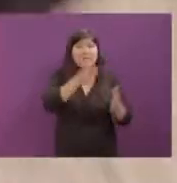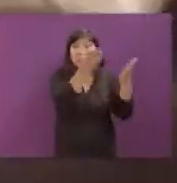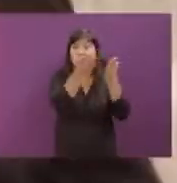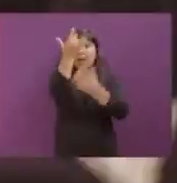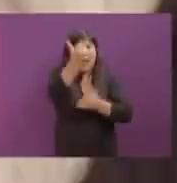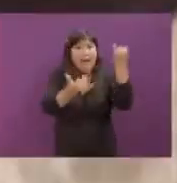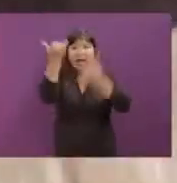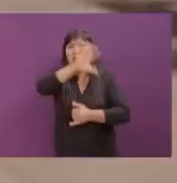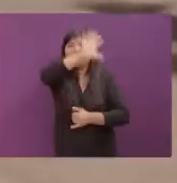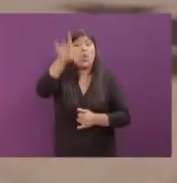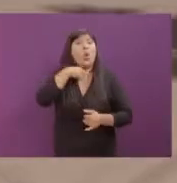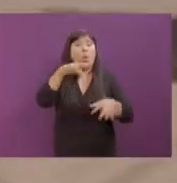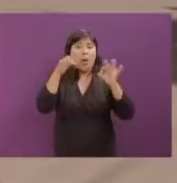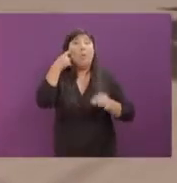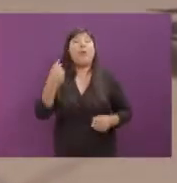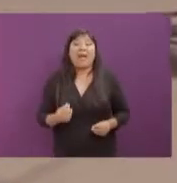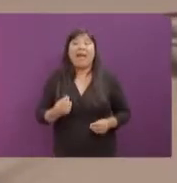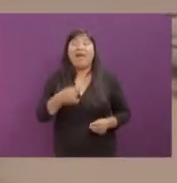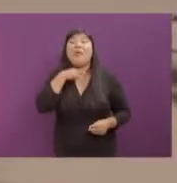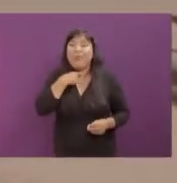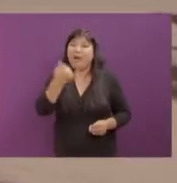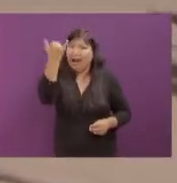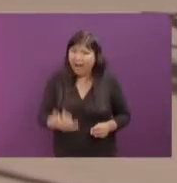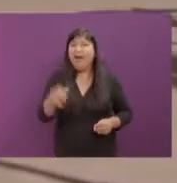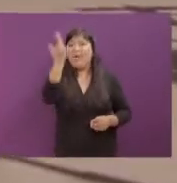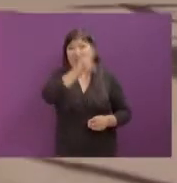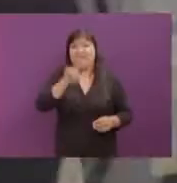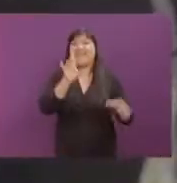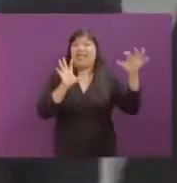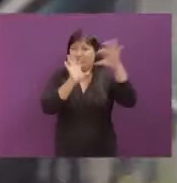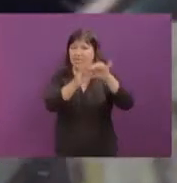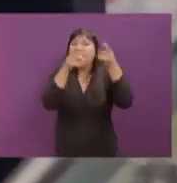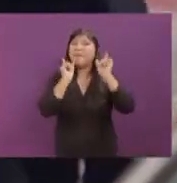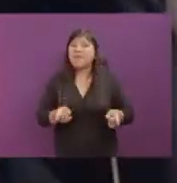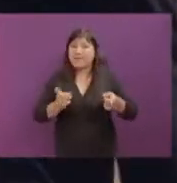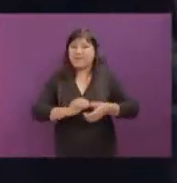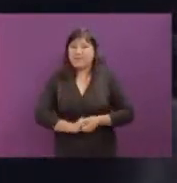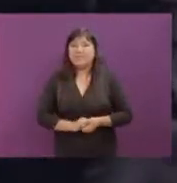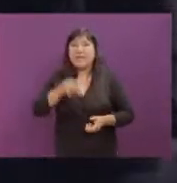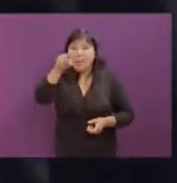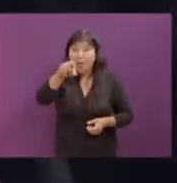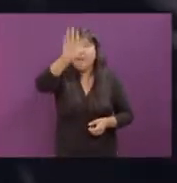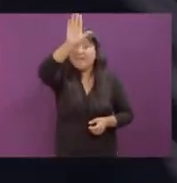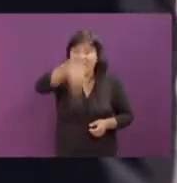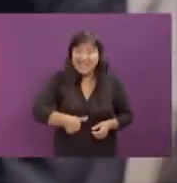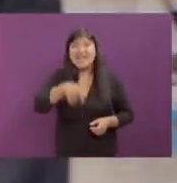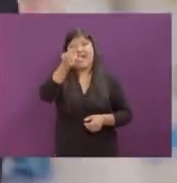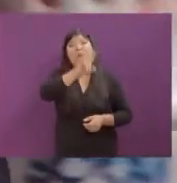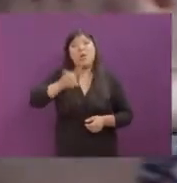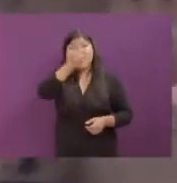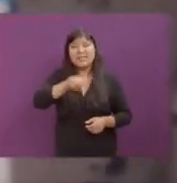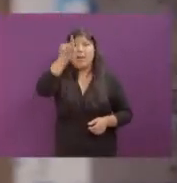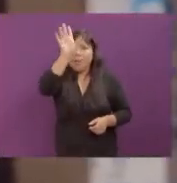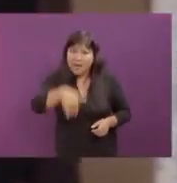la provincia, porque Jujuy también es universitaria. Vení a la universidad, vení